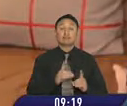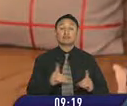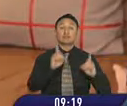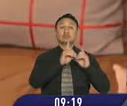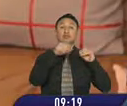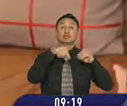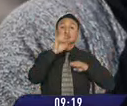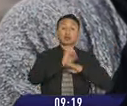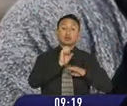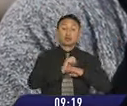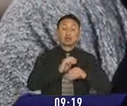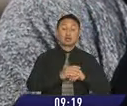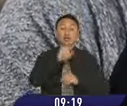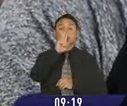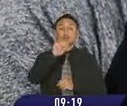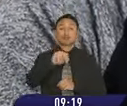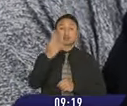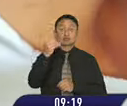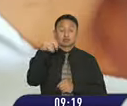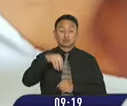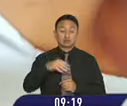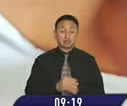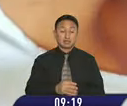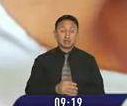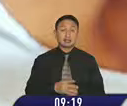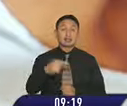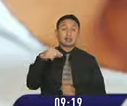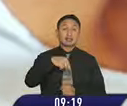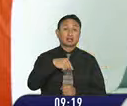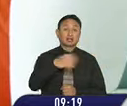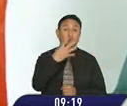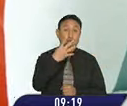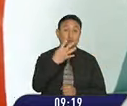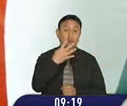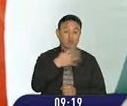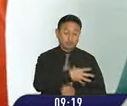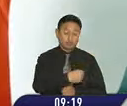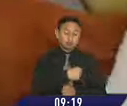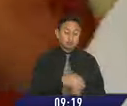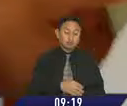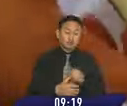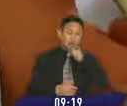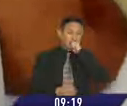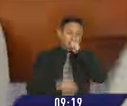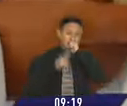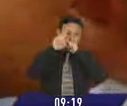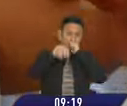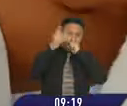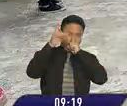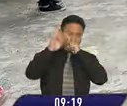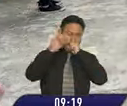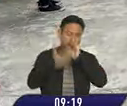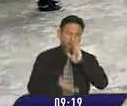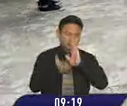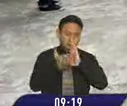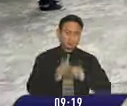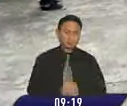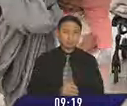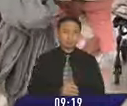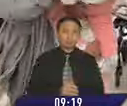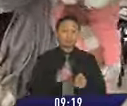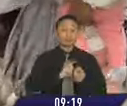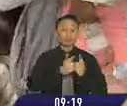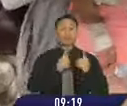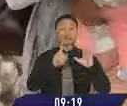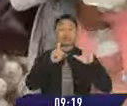hasta el 2014, 4 de cada 10 niños llegaba a la lactancia materna, mientras que en 2018 se reflejó un ascenso, ya que se pasó a